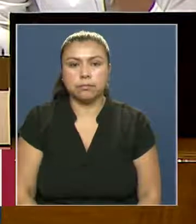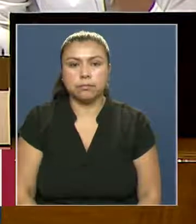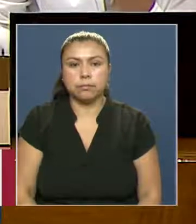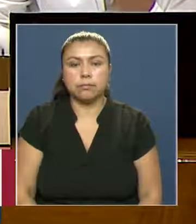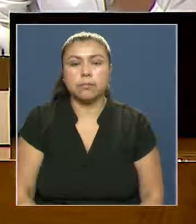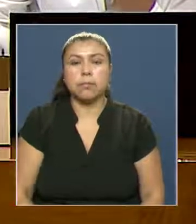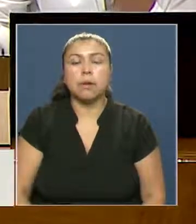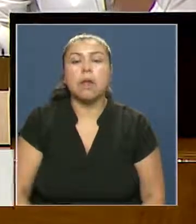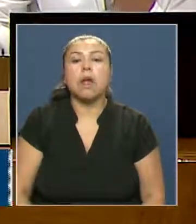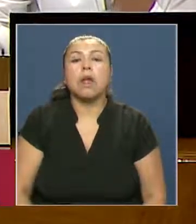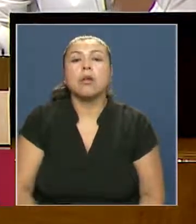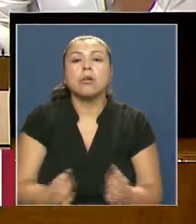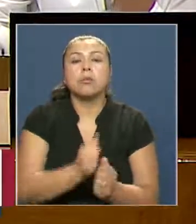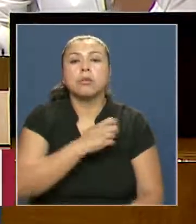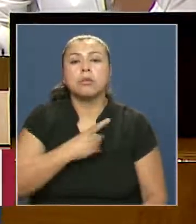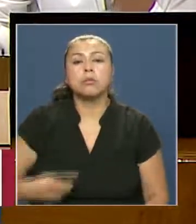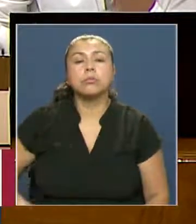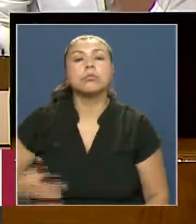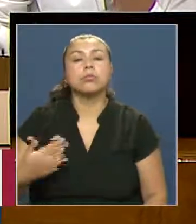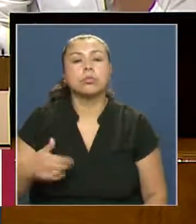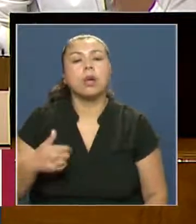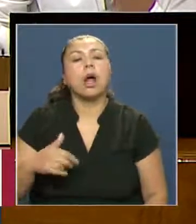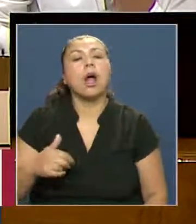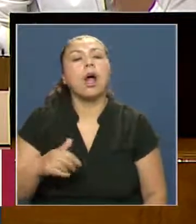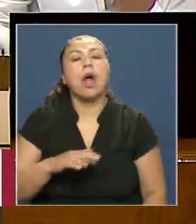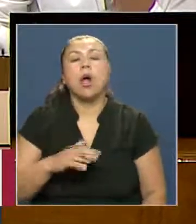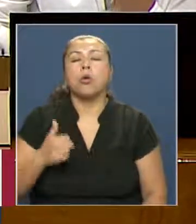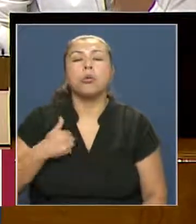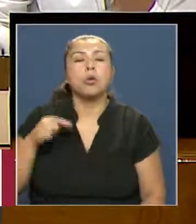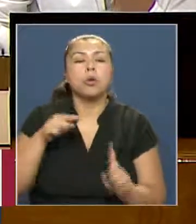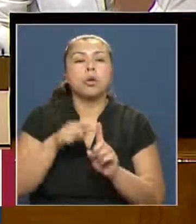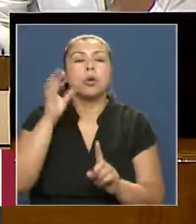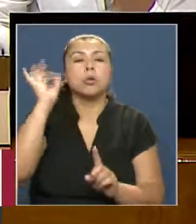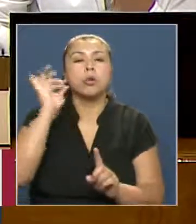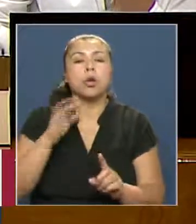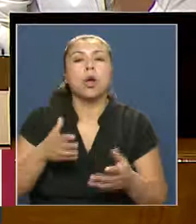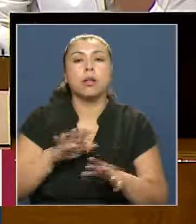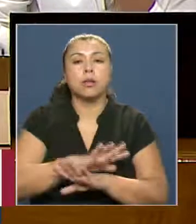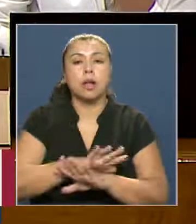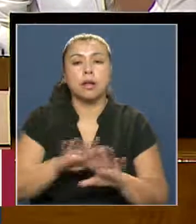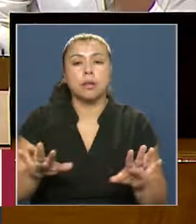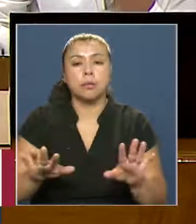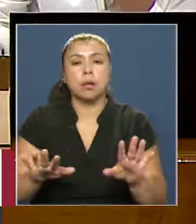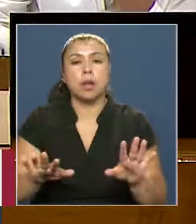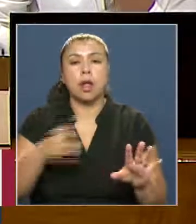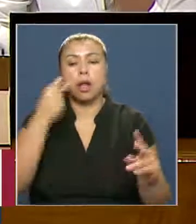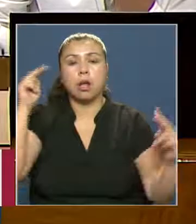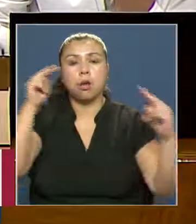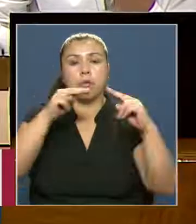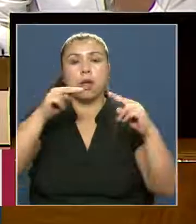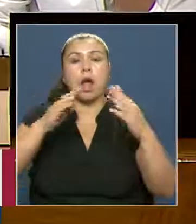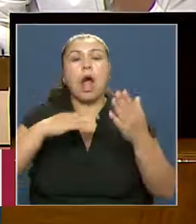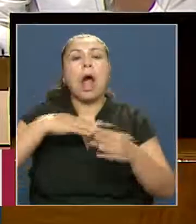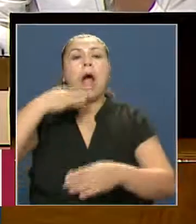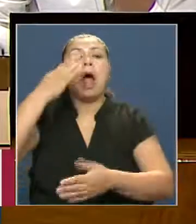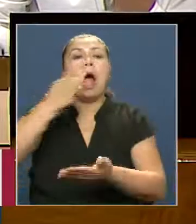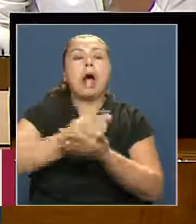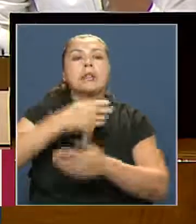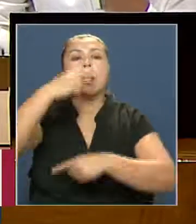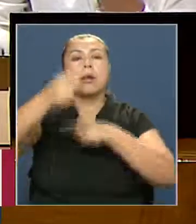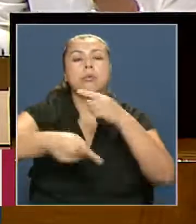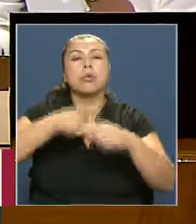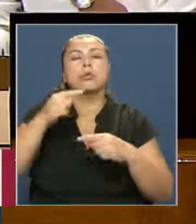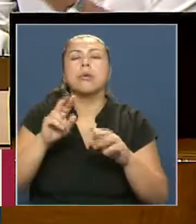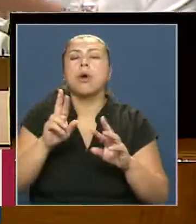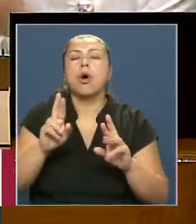Estimados colegas, por haberse cumplido el objeto de la sesión, esta se levanta y nos vemos hasta el próximo aviso, en principio el